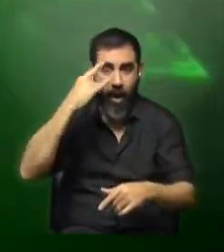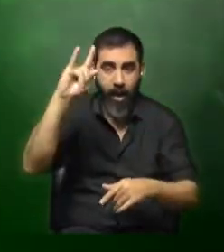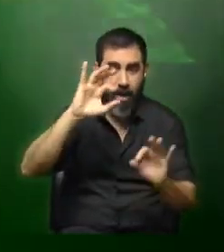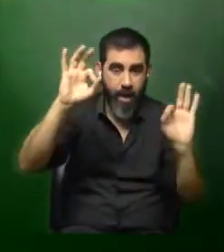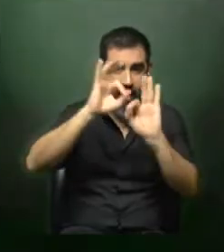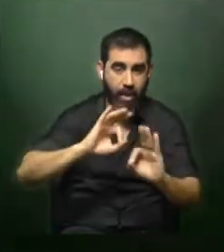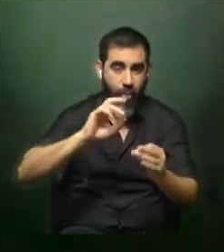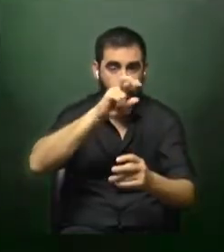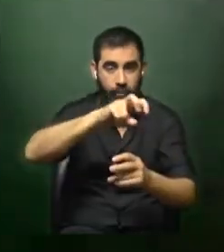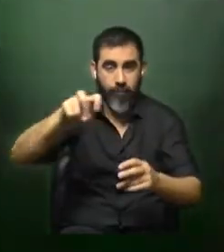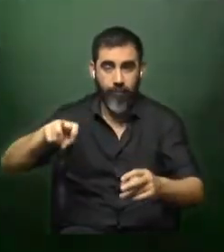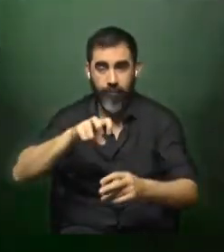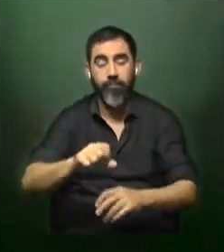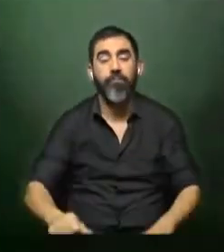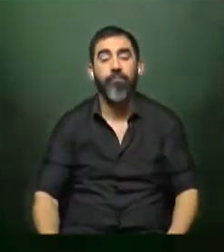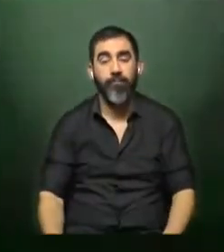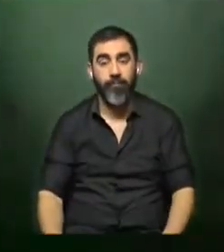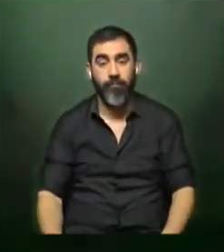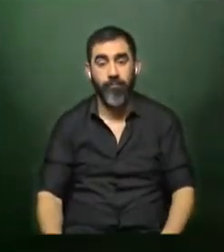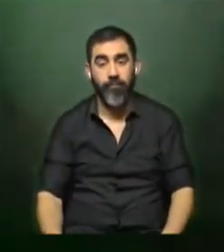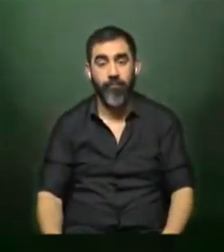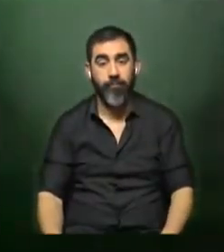tenemos ganado dentro del camión.